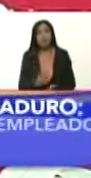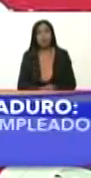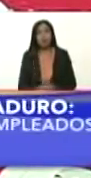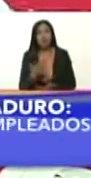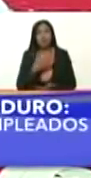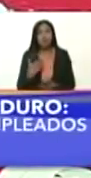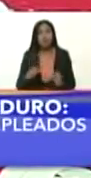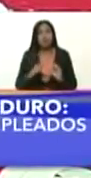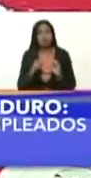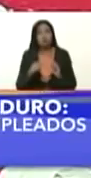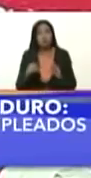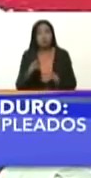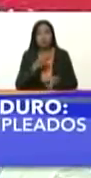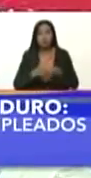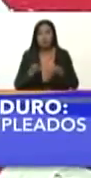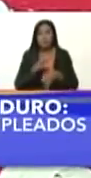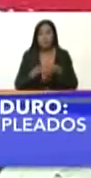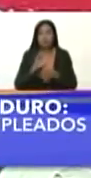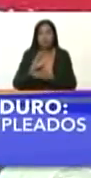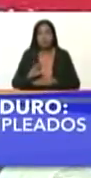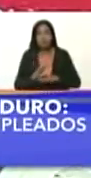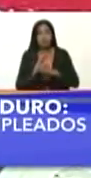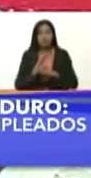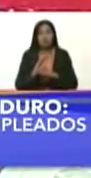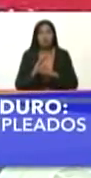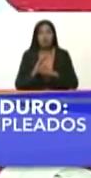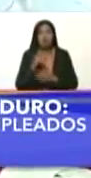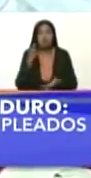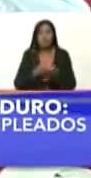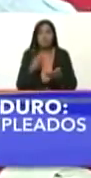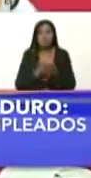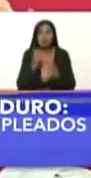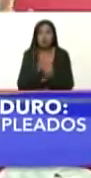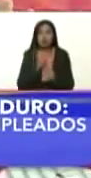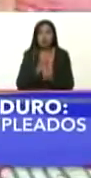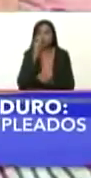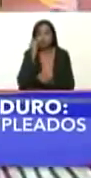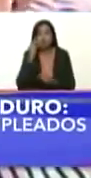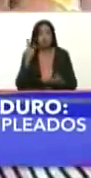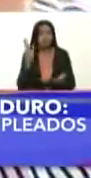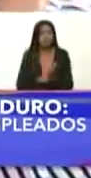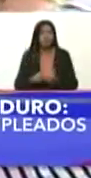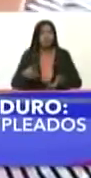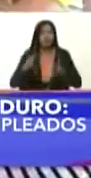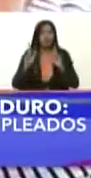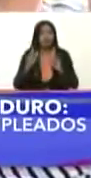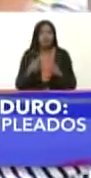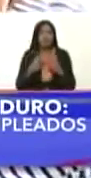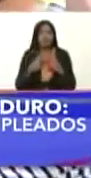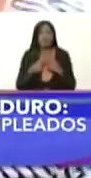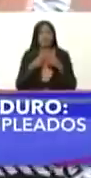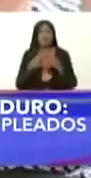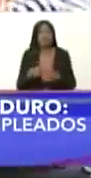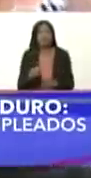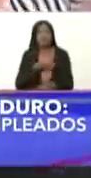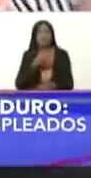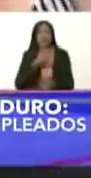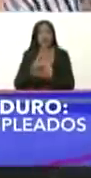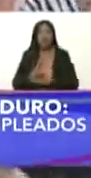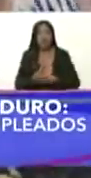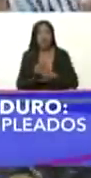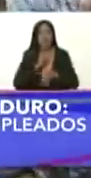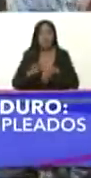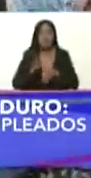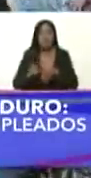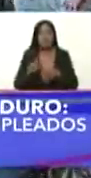quiero avanzar con el Petro a proteger el salario de los trabajadores. Sí. Aprobadas las prestaciones sociales. Gracias. Protegidas en Petro